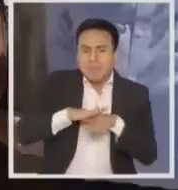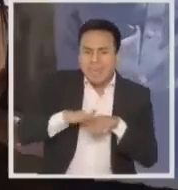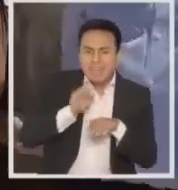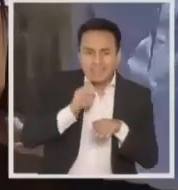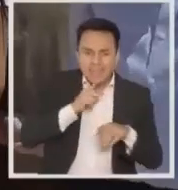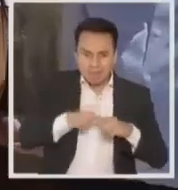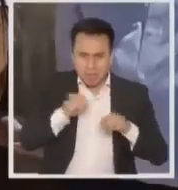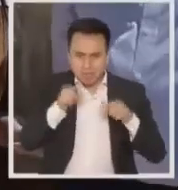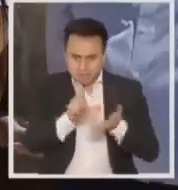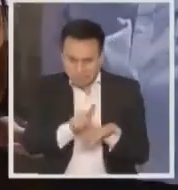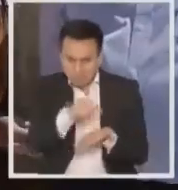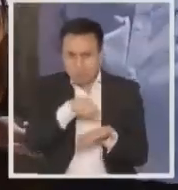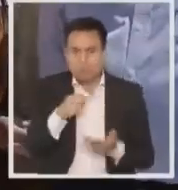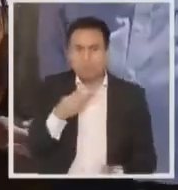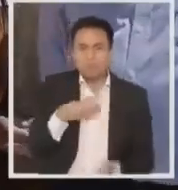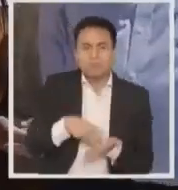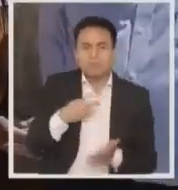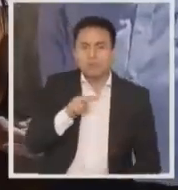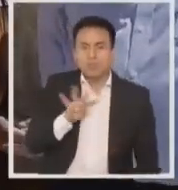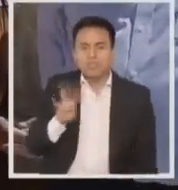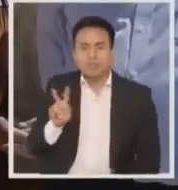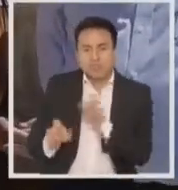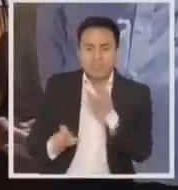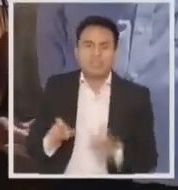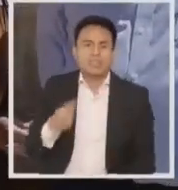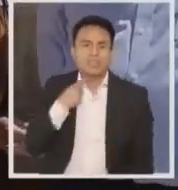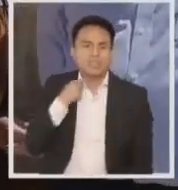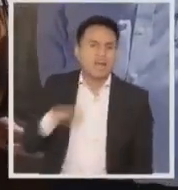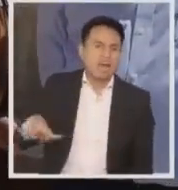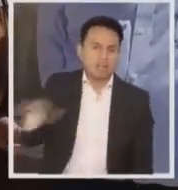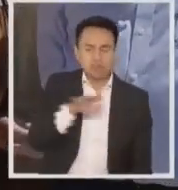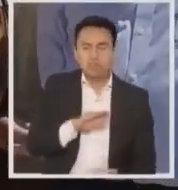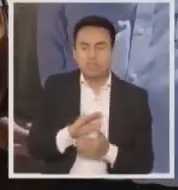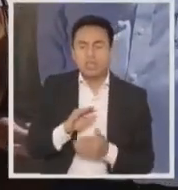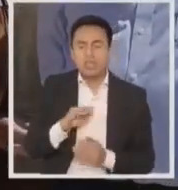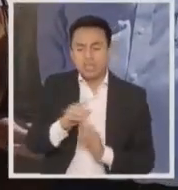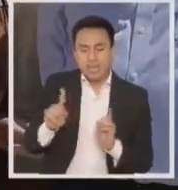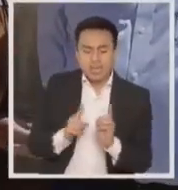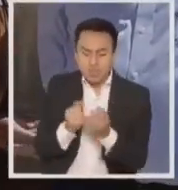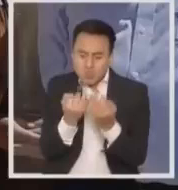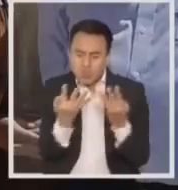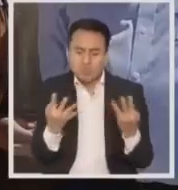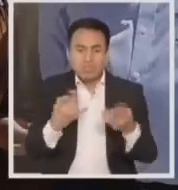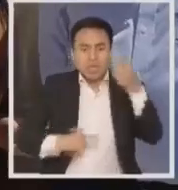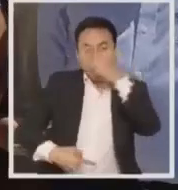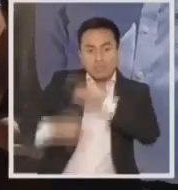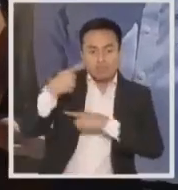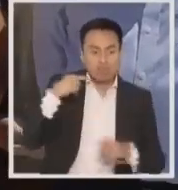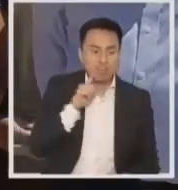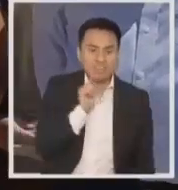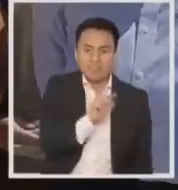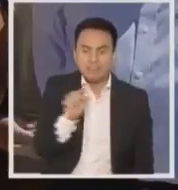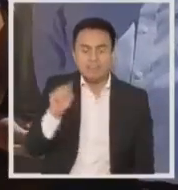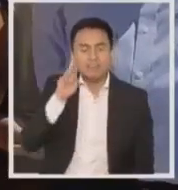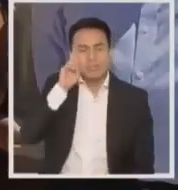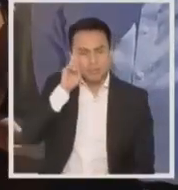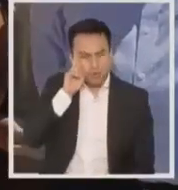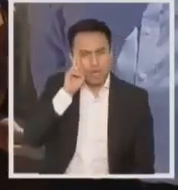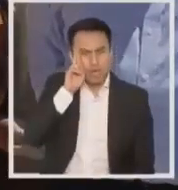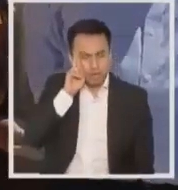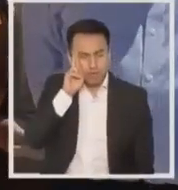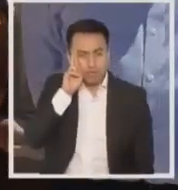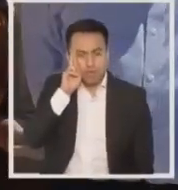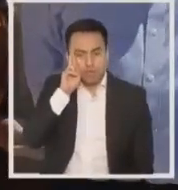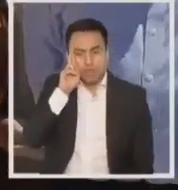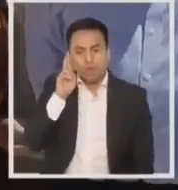los 3.242 damnificados. Son, detrás de cada uno de esos números hay una historia, hay recuerdos,